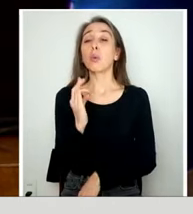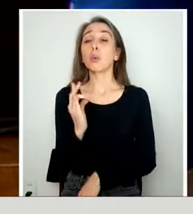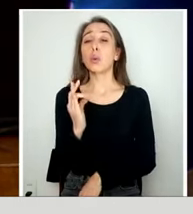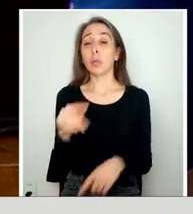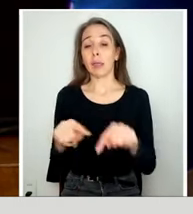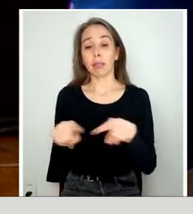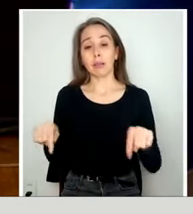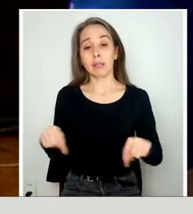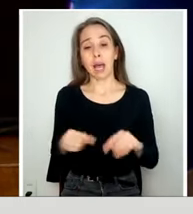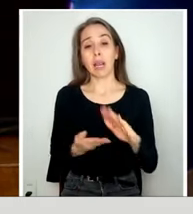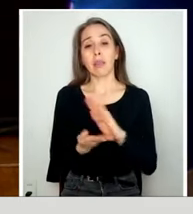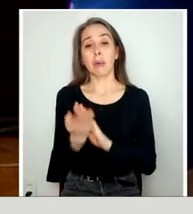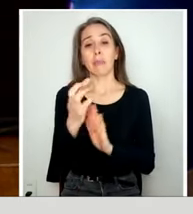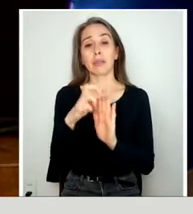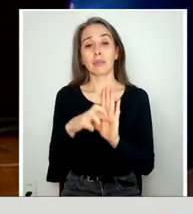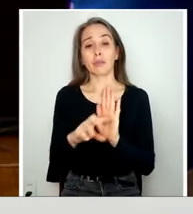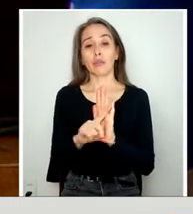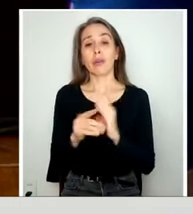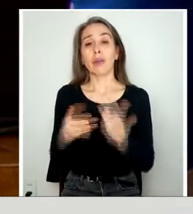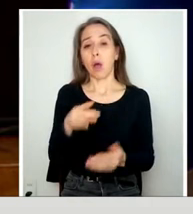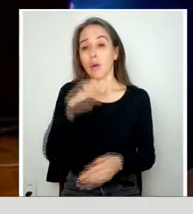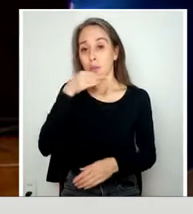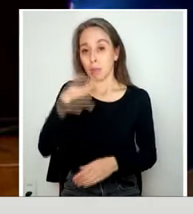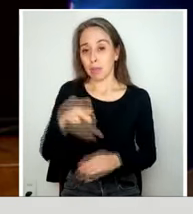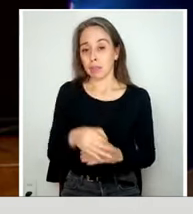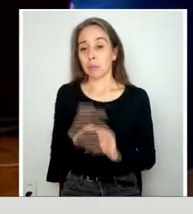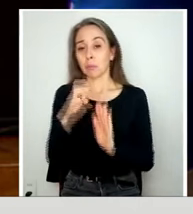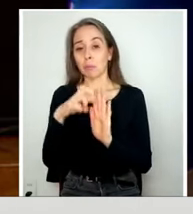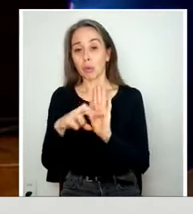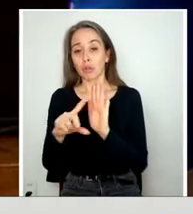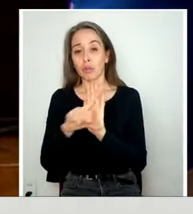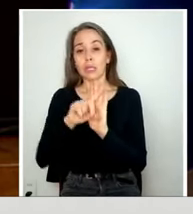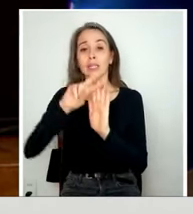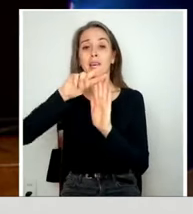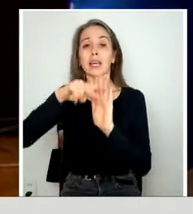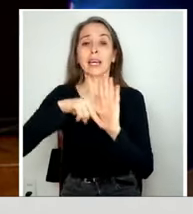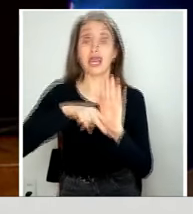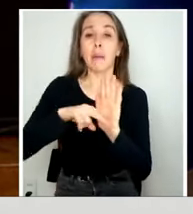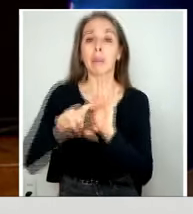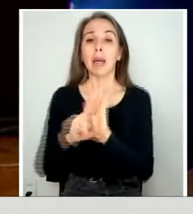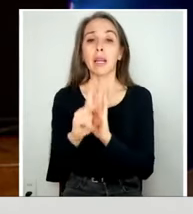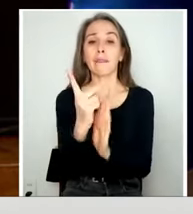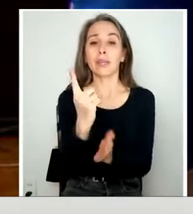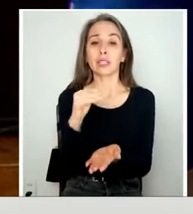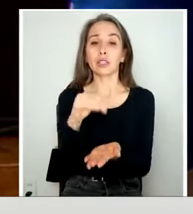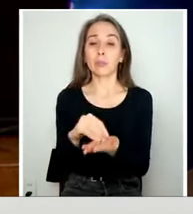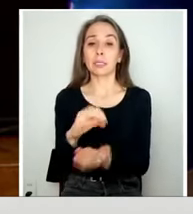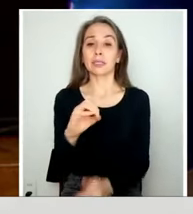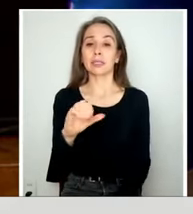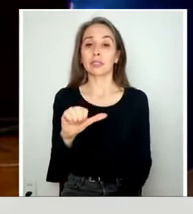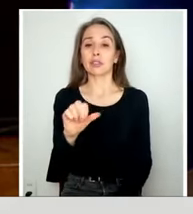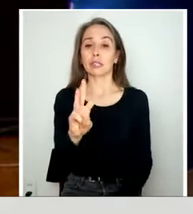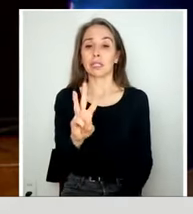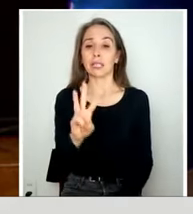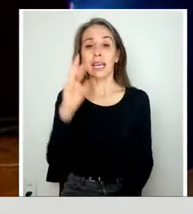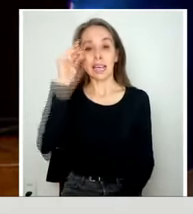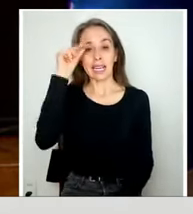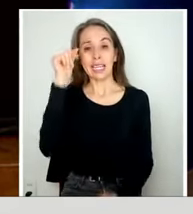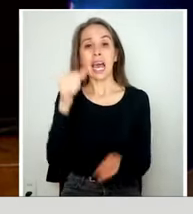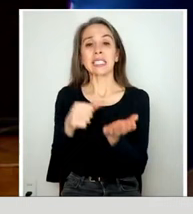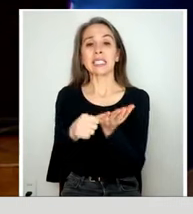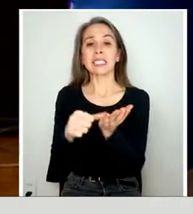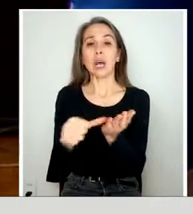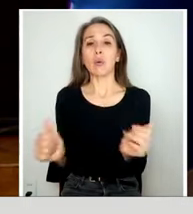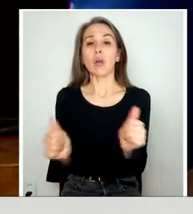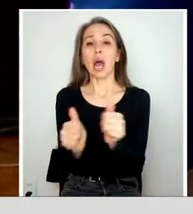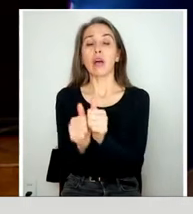de los siguientes proyectos el que introduce modificaciones en la ley 21.063 que crea un seguro para el acompañamiento de